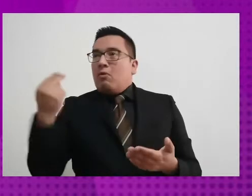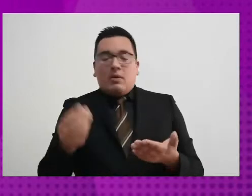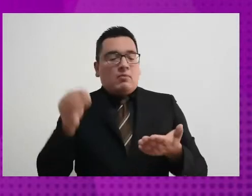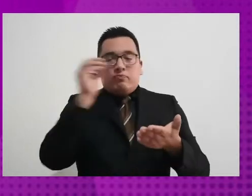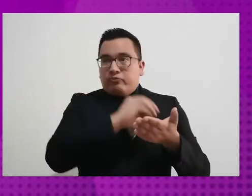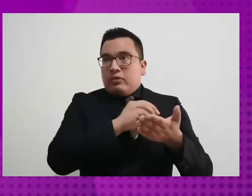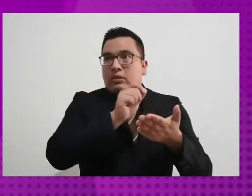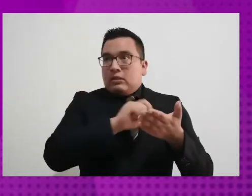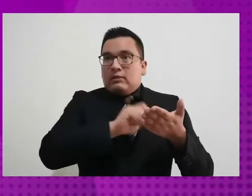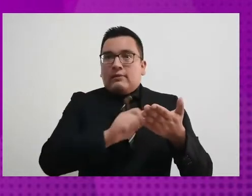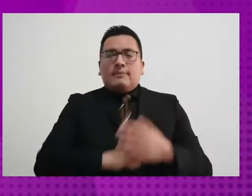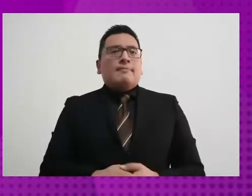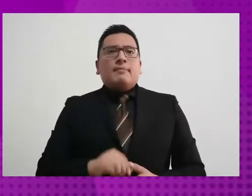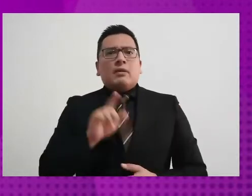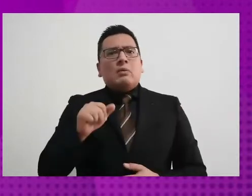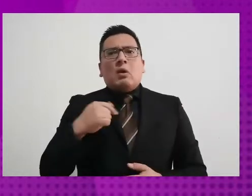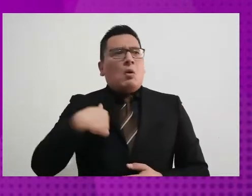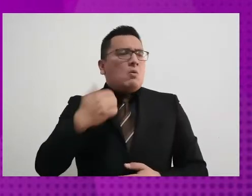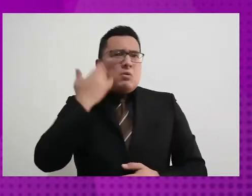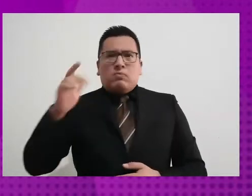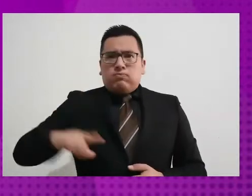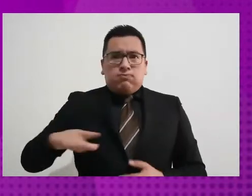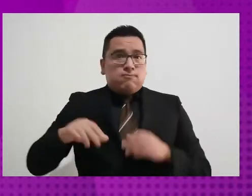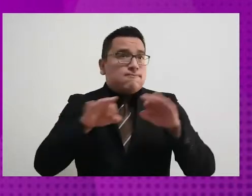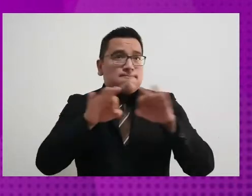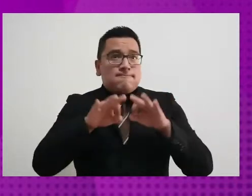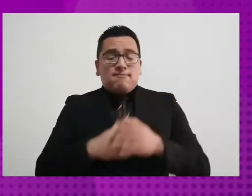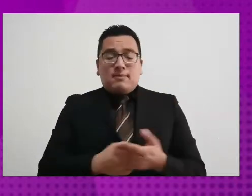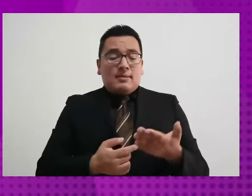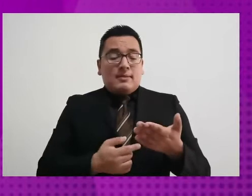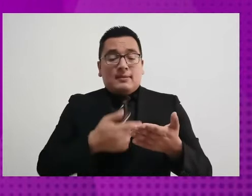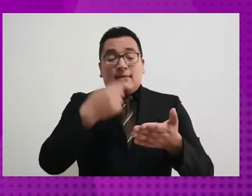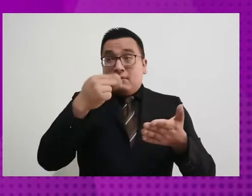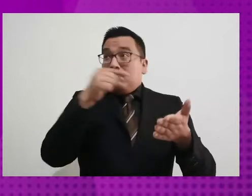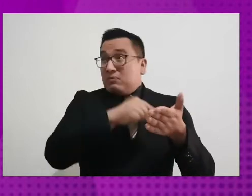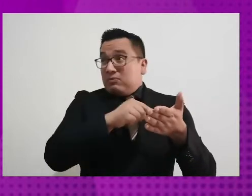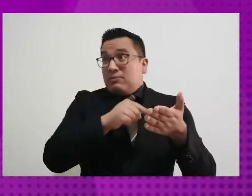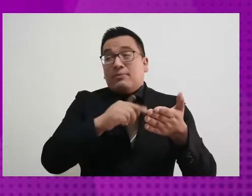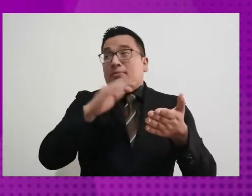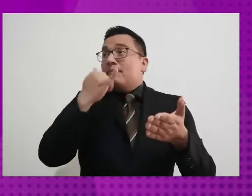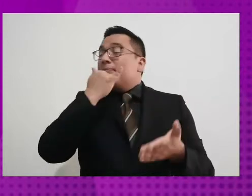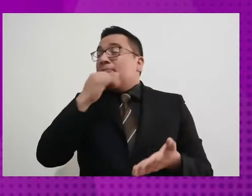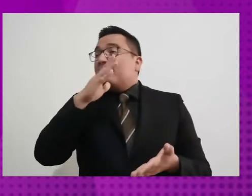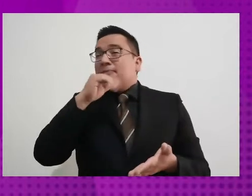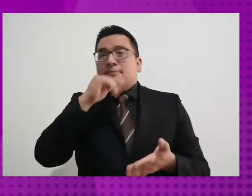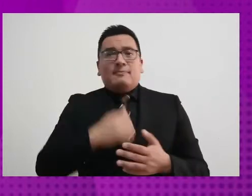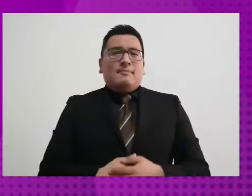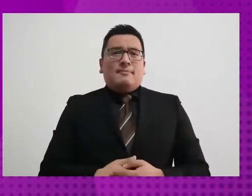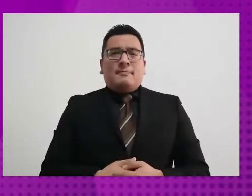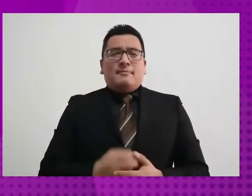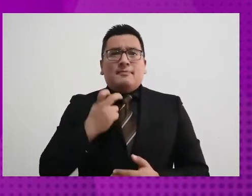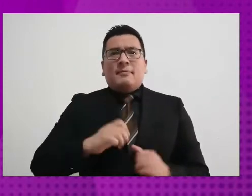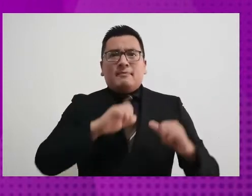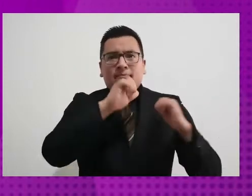porque es darle publicidad a las personas que cometan este tipo de violencia. También permitirá a autoridades